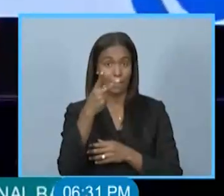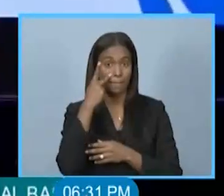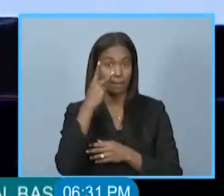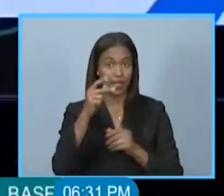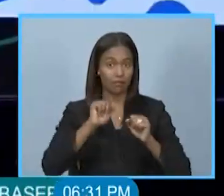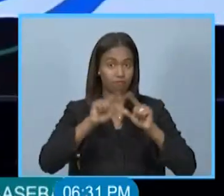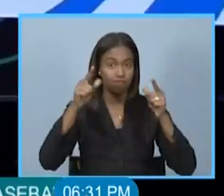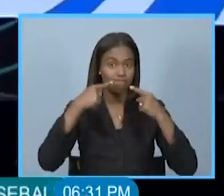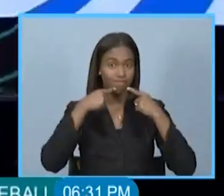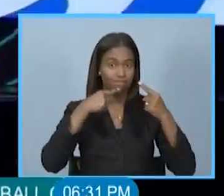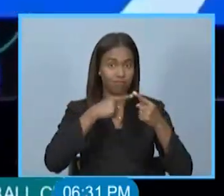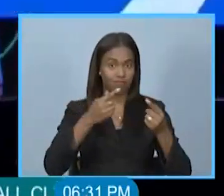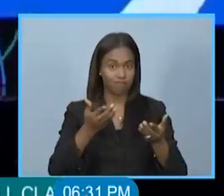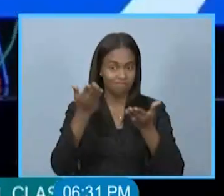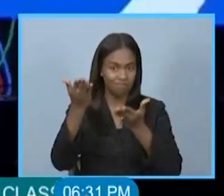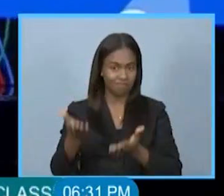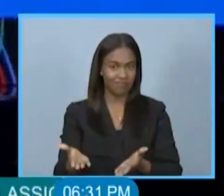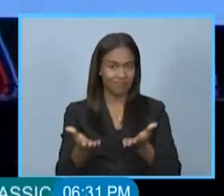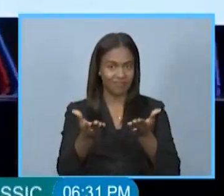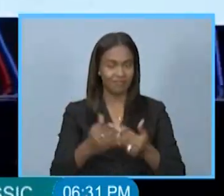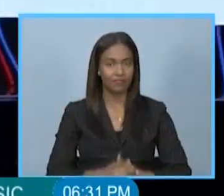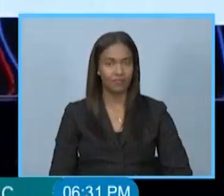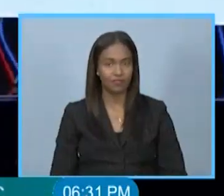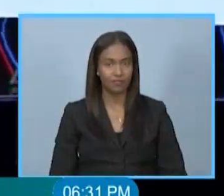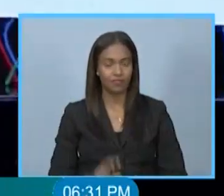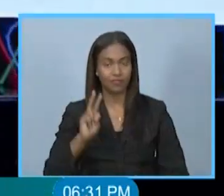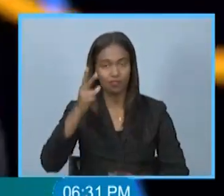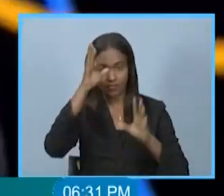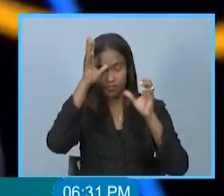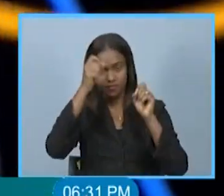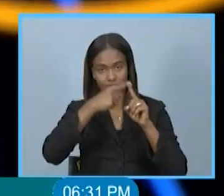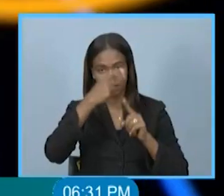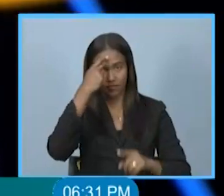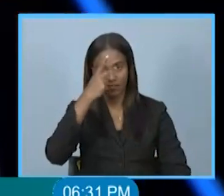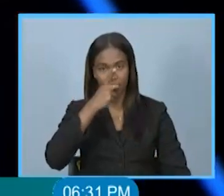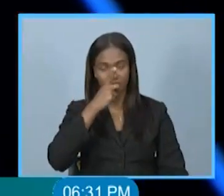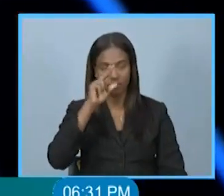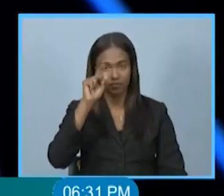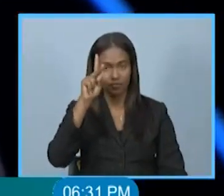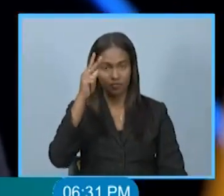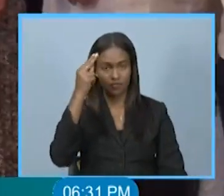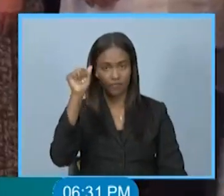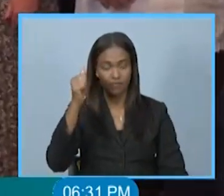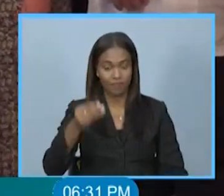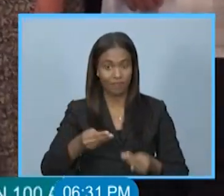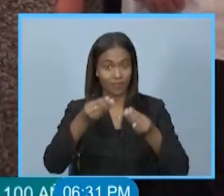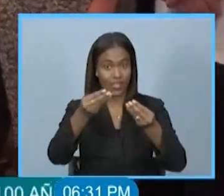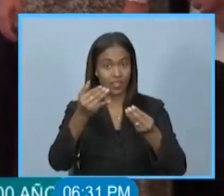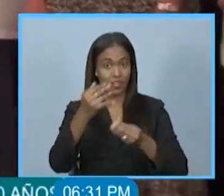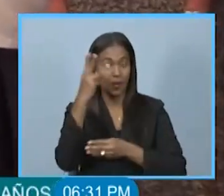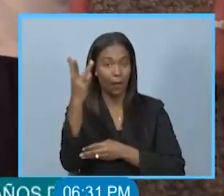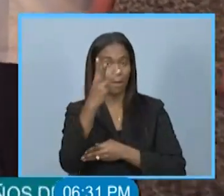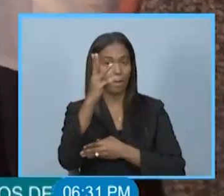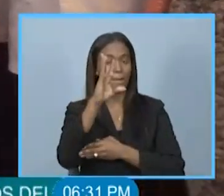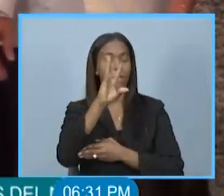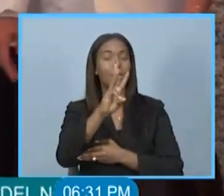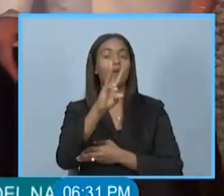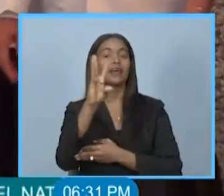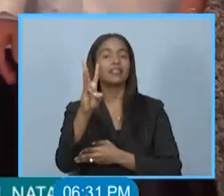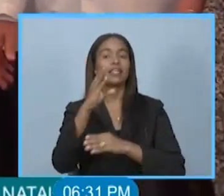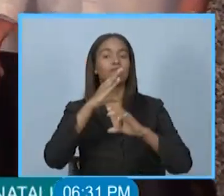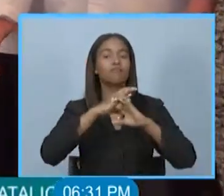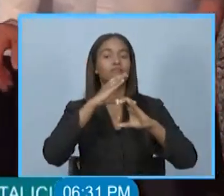pero fueron si cámaras son tuyas la vicepresidenta de la República Raquel Peña entregó este miércoles 66